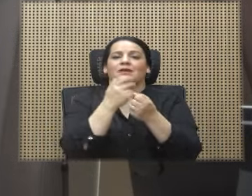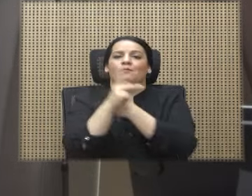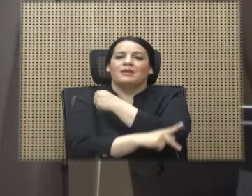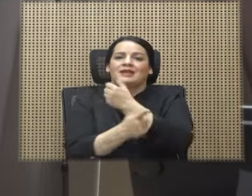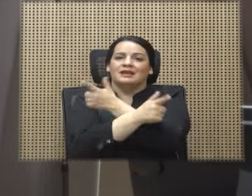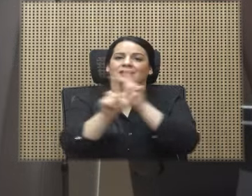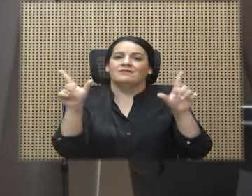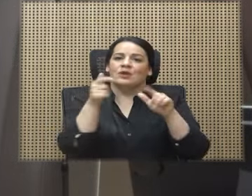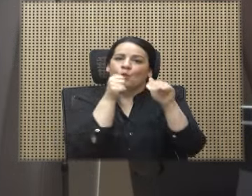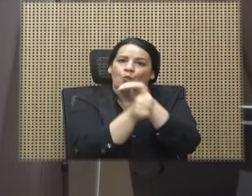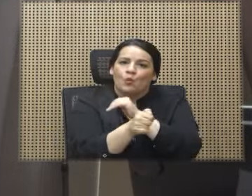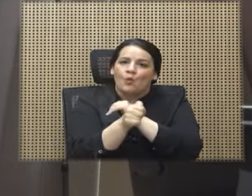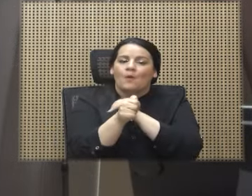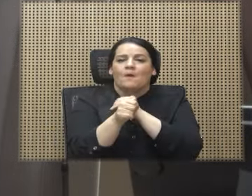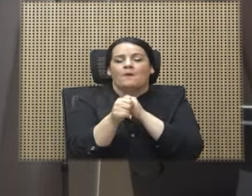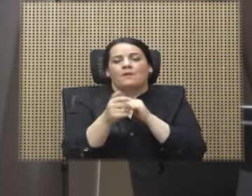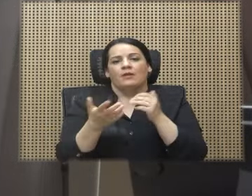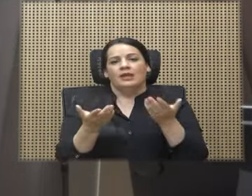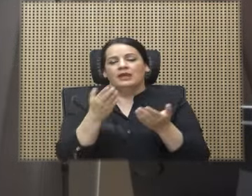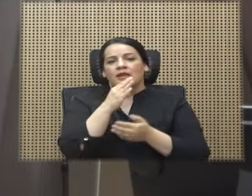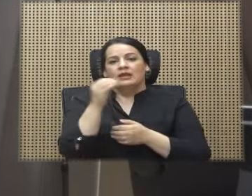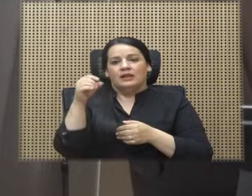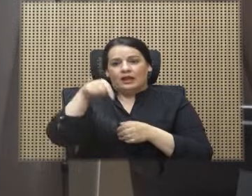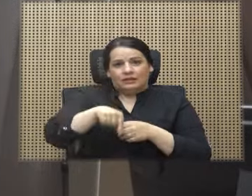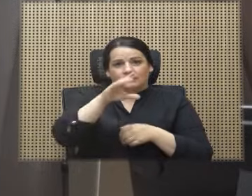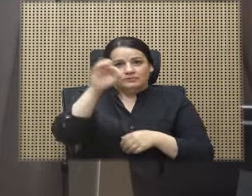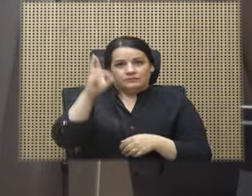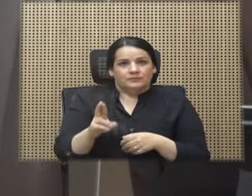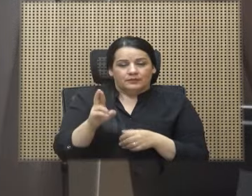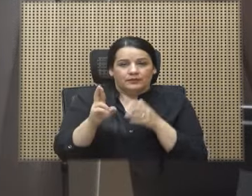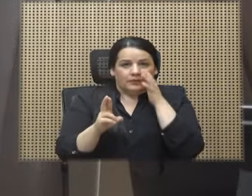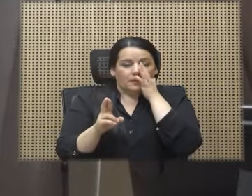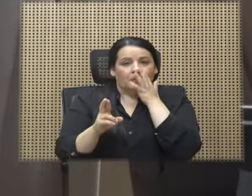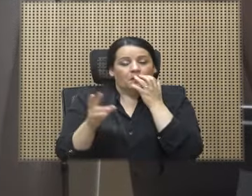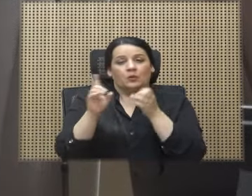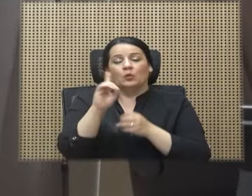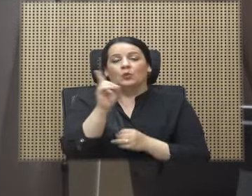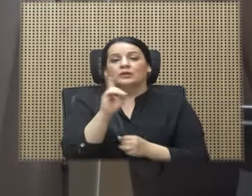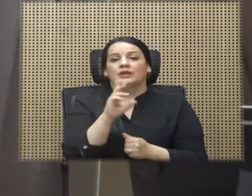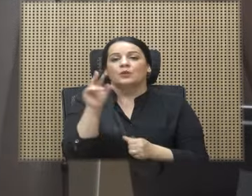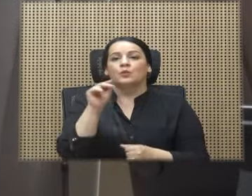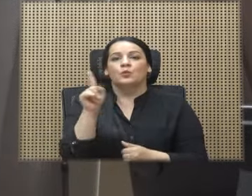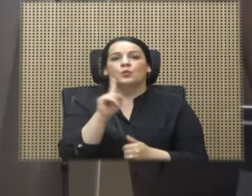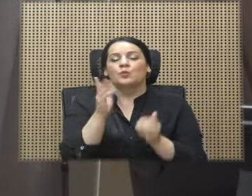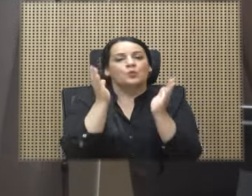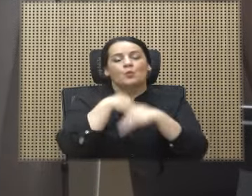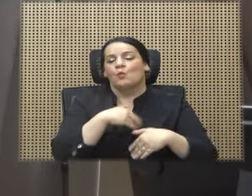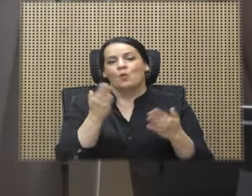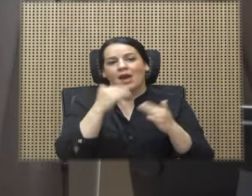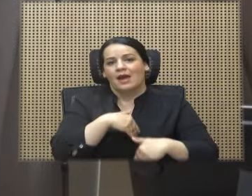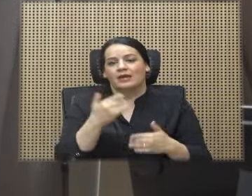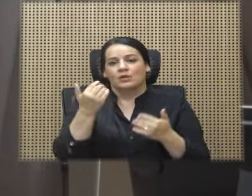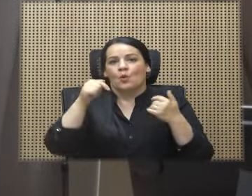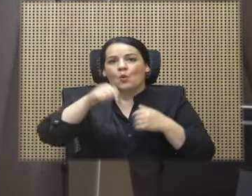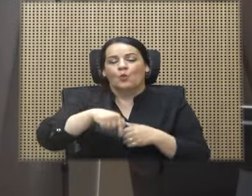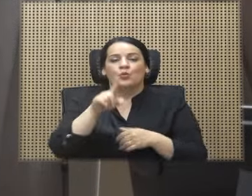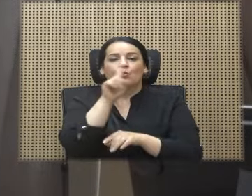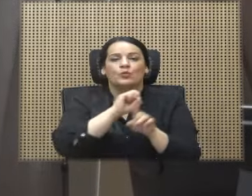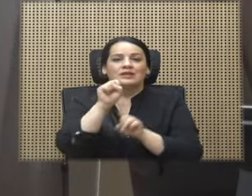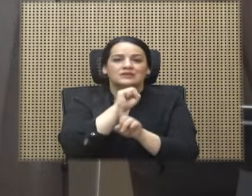ocultándose y cubriéndose en Costa Rica donde no hay hoy una